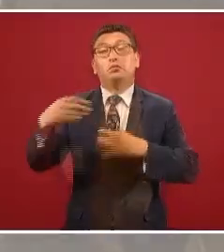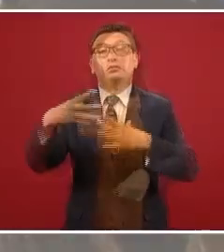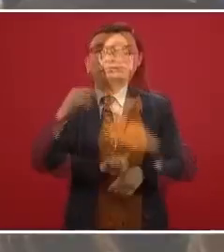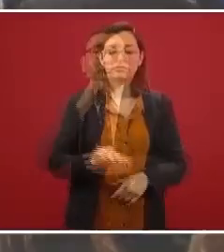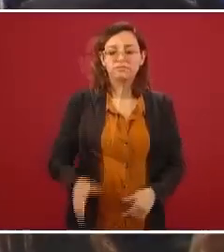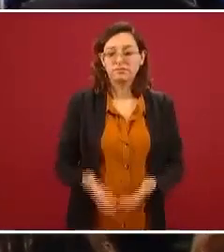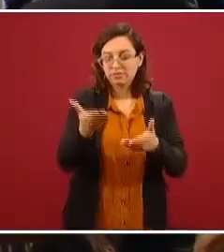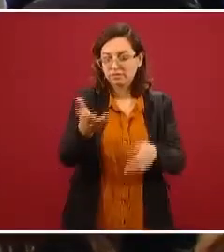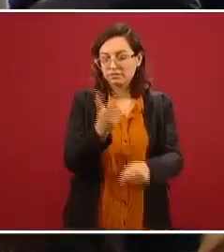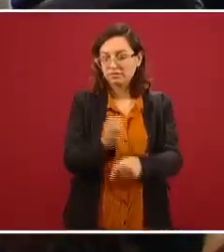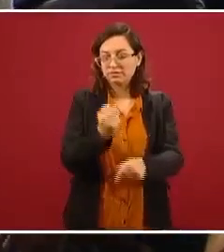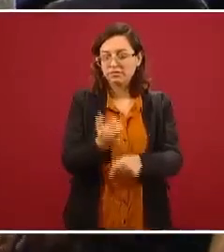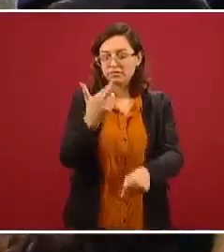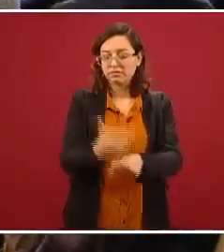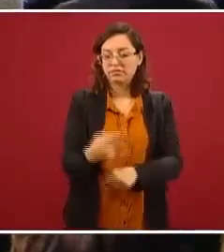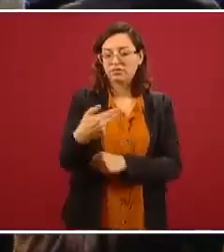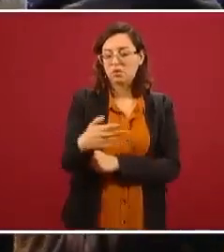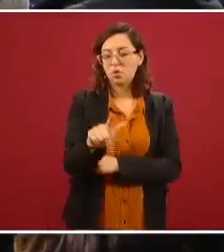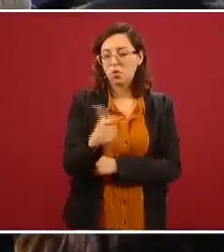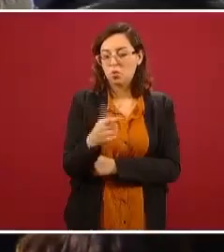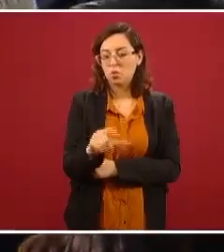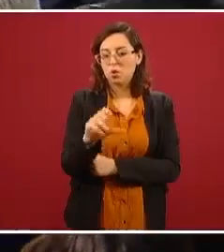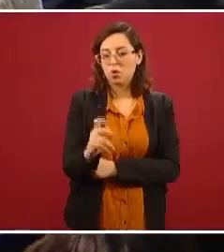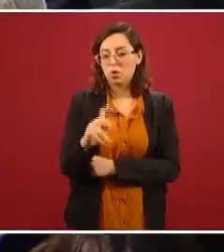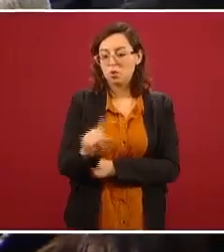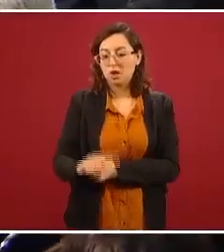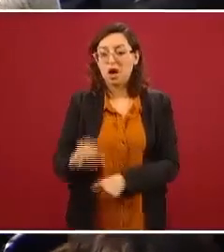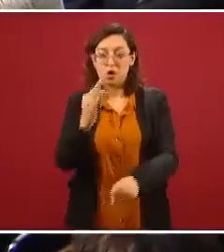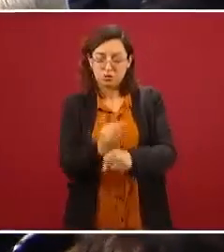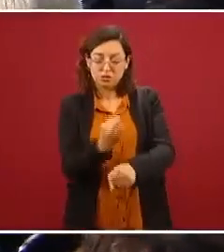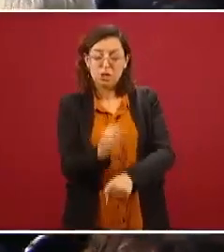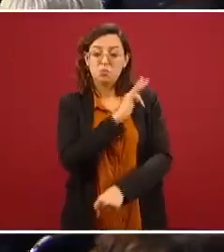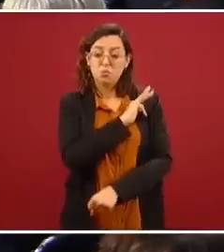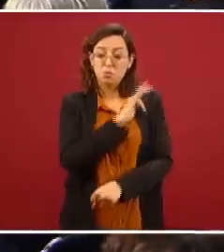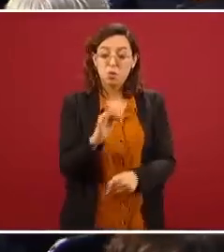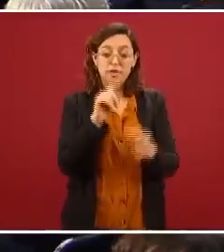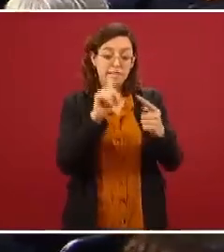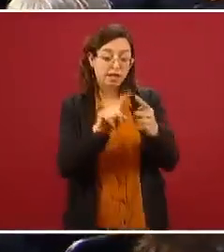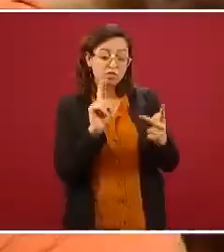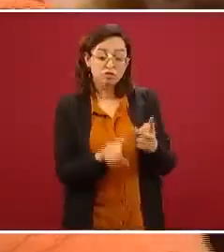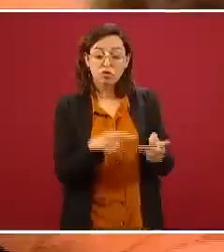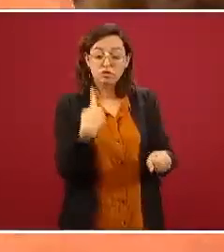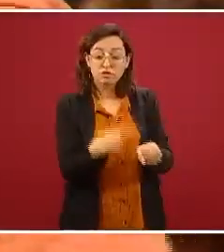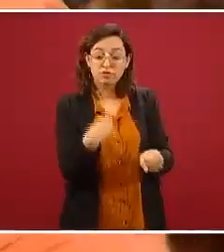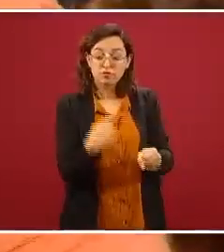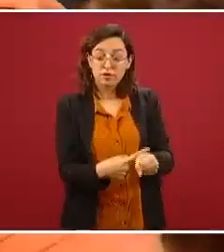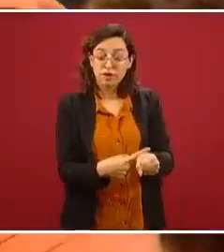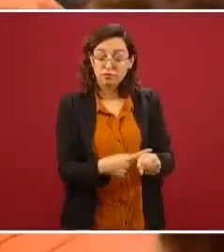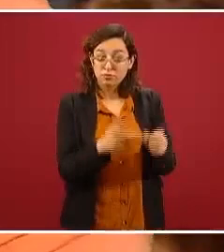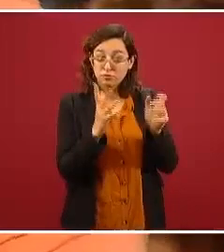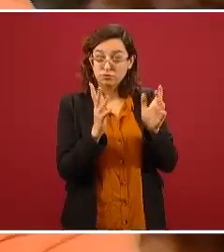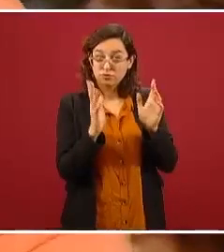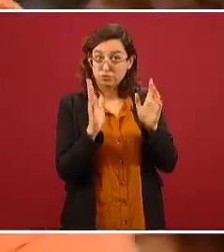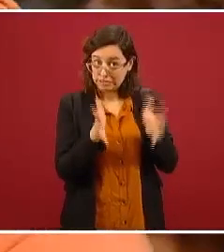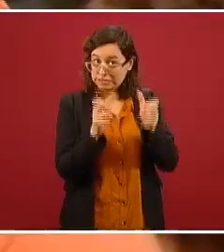transmisión. Preguntarle concretamente si en este momento se puede hablar ya de estos 2 casos de coronavirus, aunque